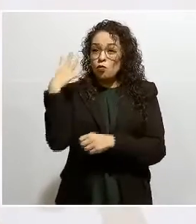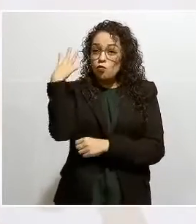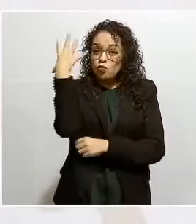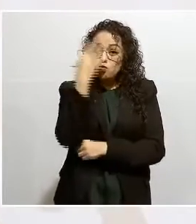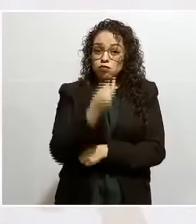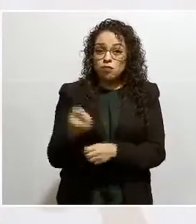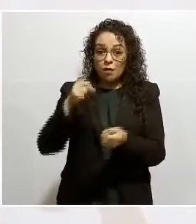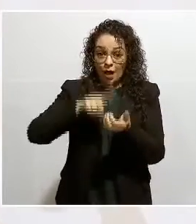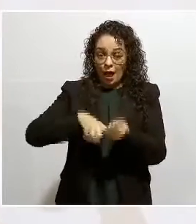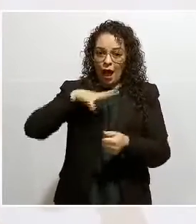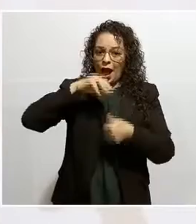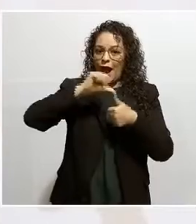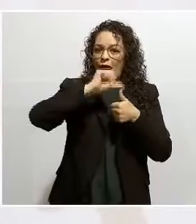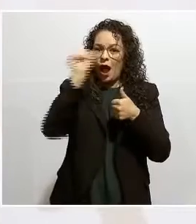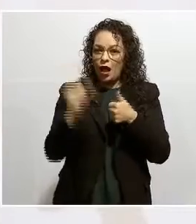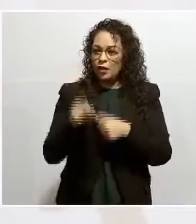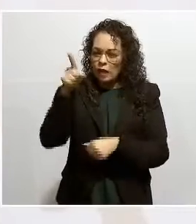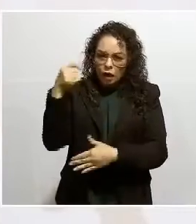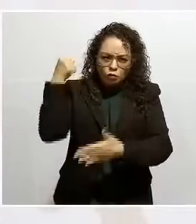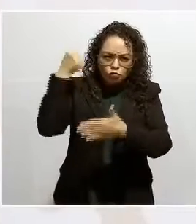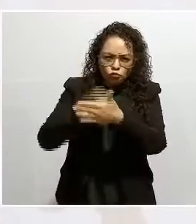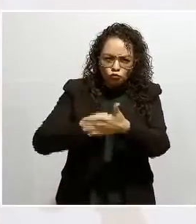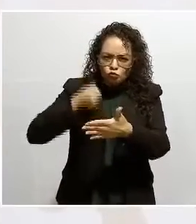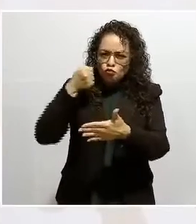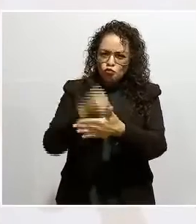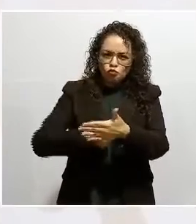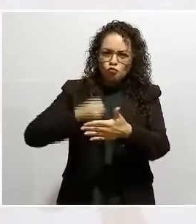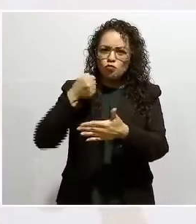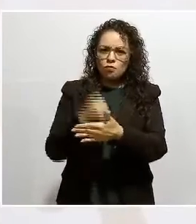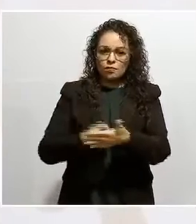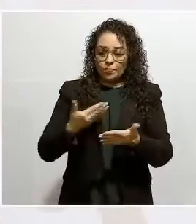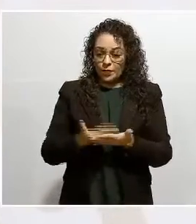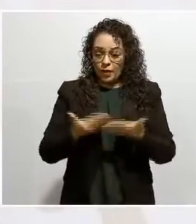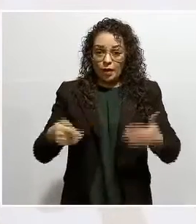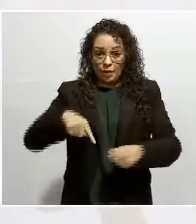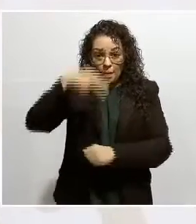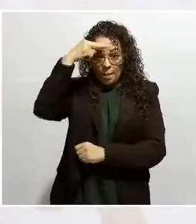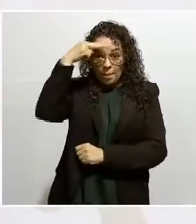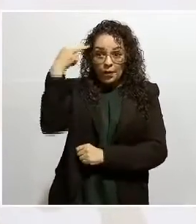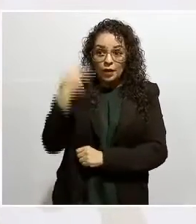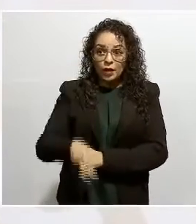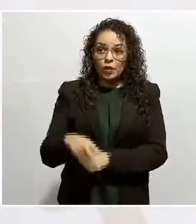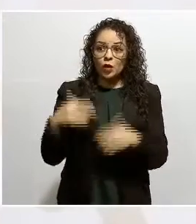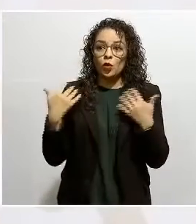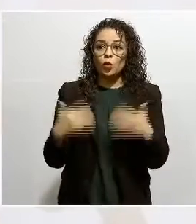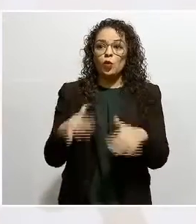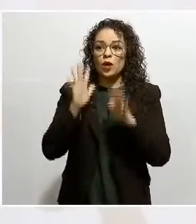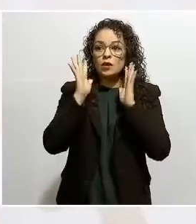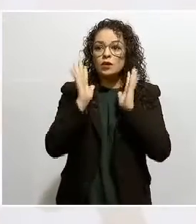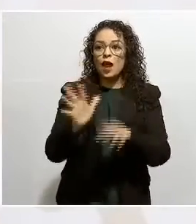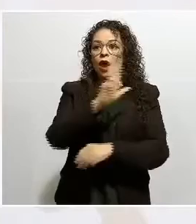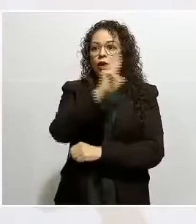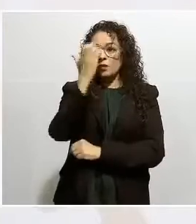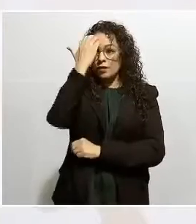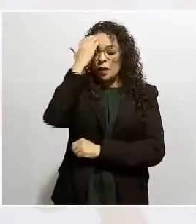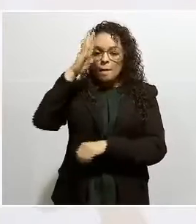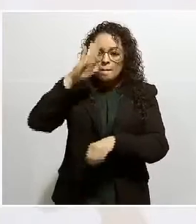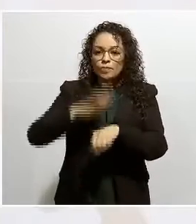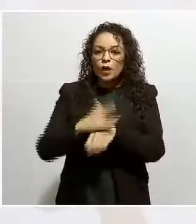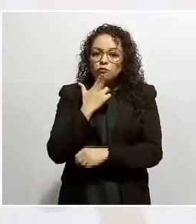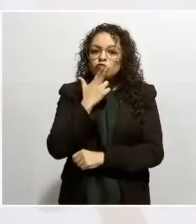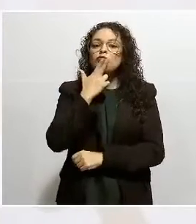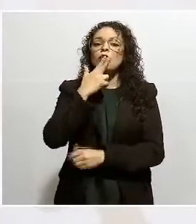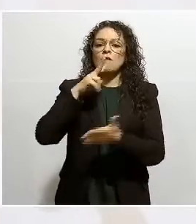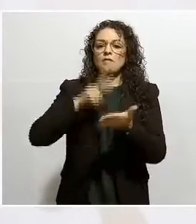por el que luchó, ese México que hoy emerge digno porque es reconocido como nuestra mayor riqueza y no